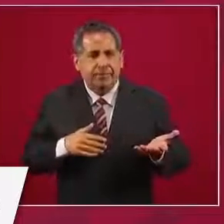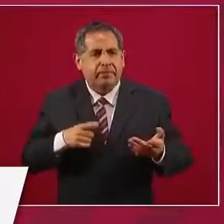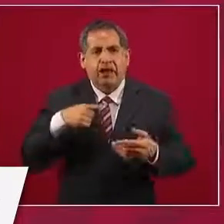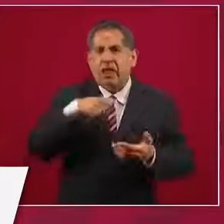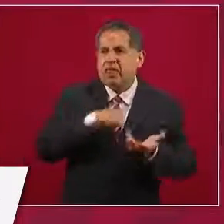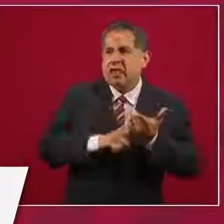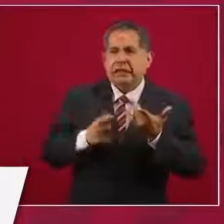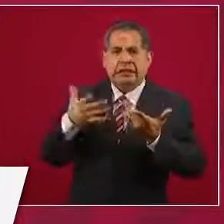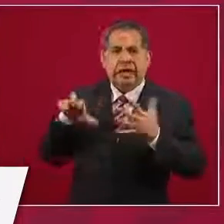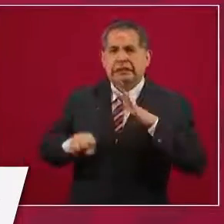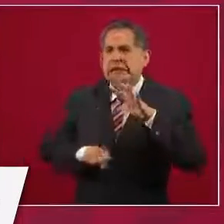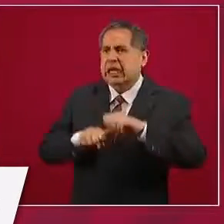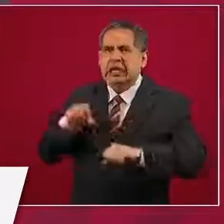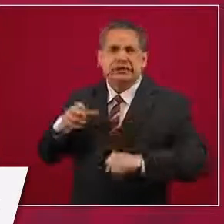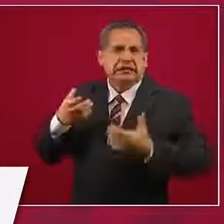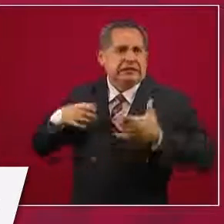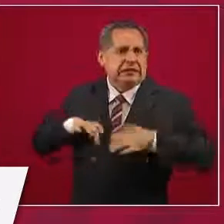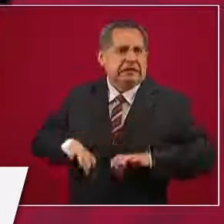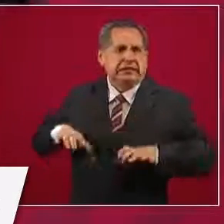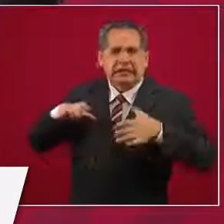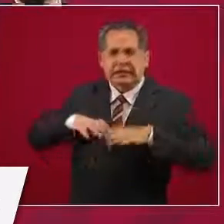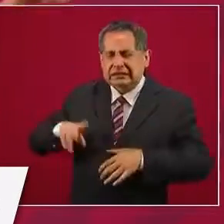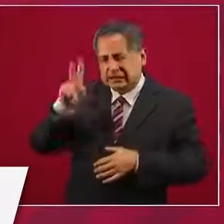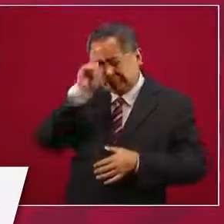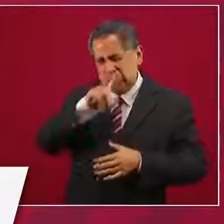rapiña, ¿sí?